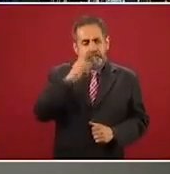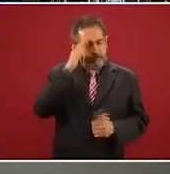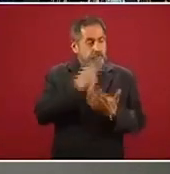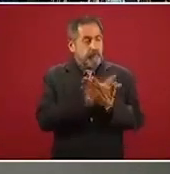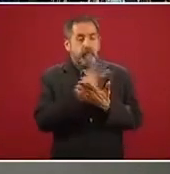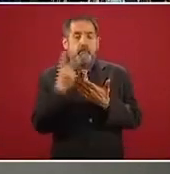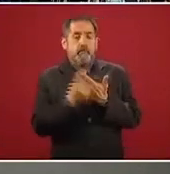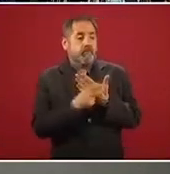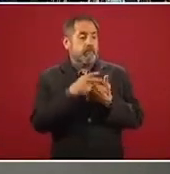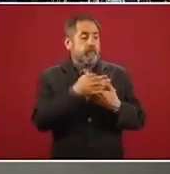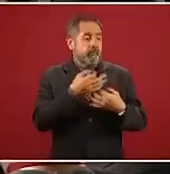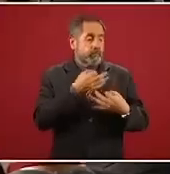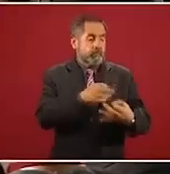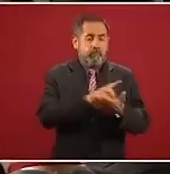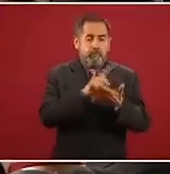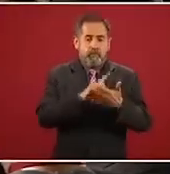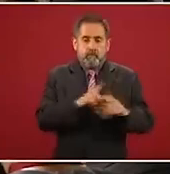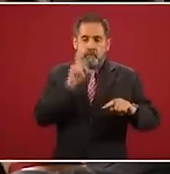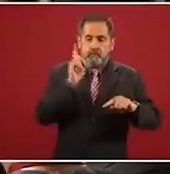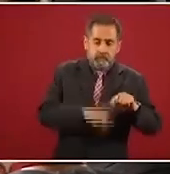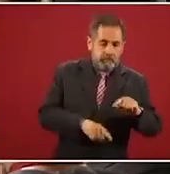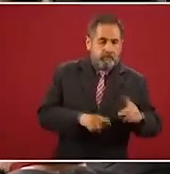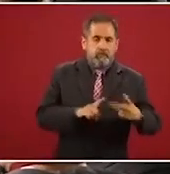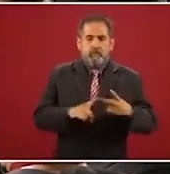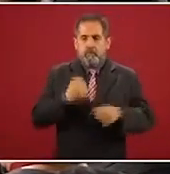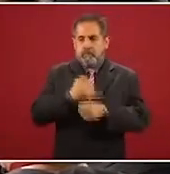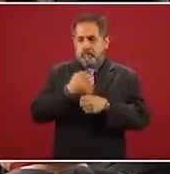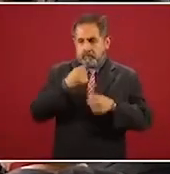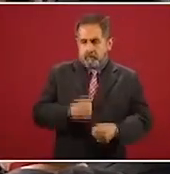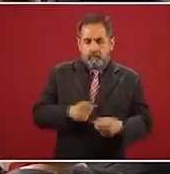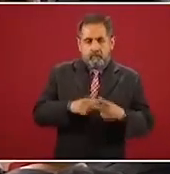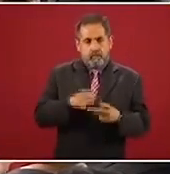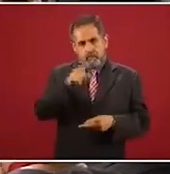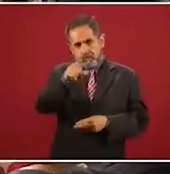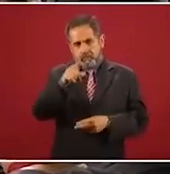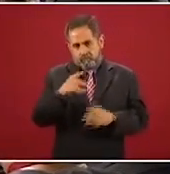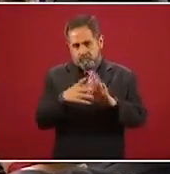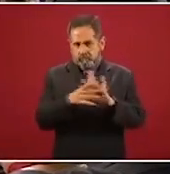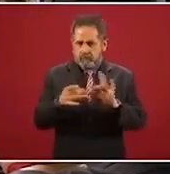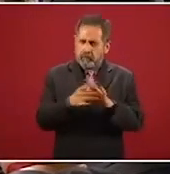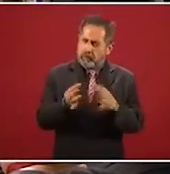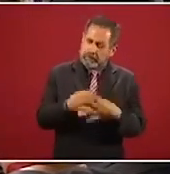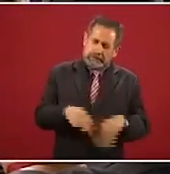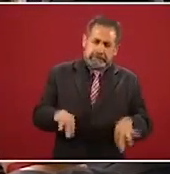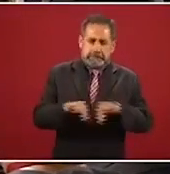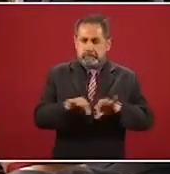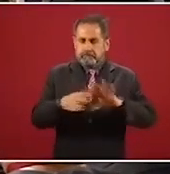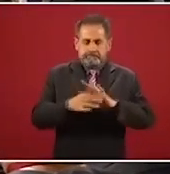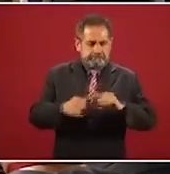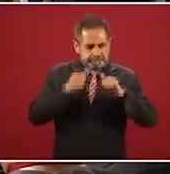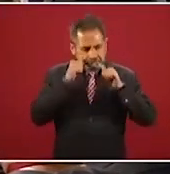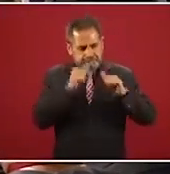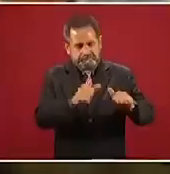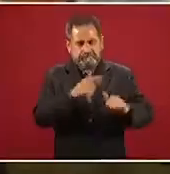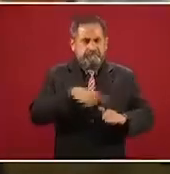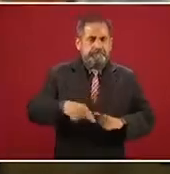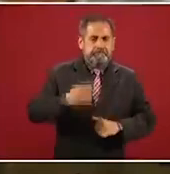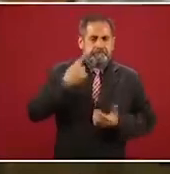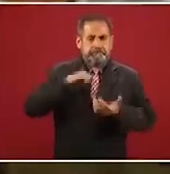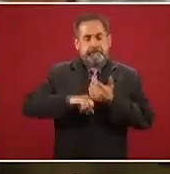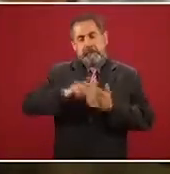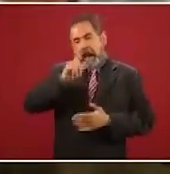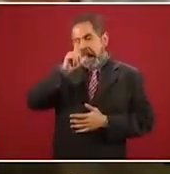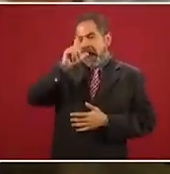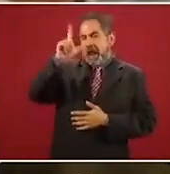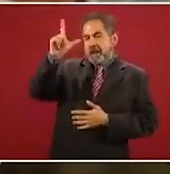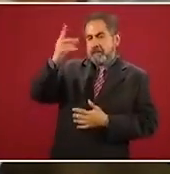adicciones y contra la inseguridad y violencia, en donde usted subraya la importancia del bienestar del alma